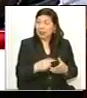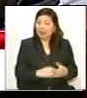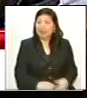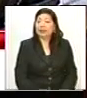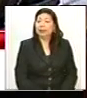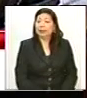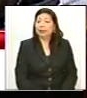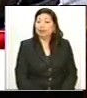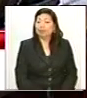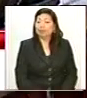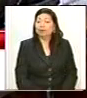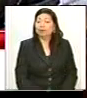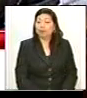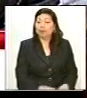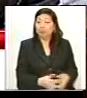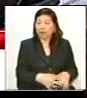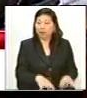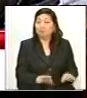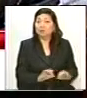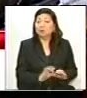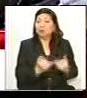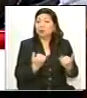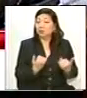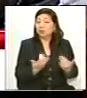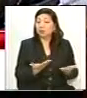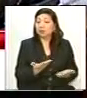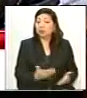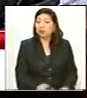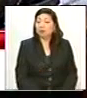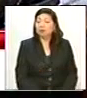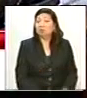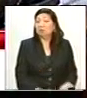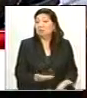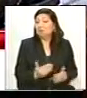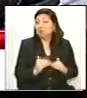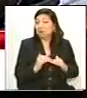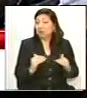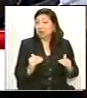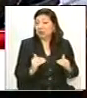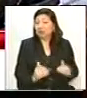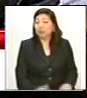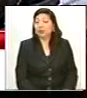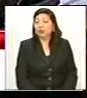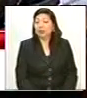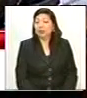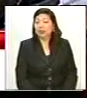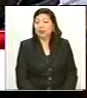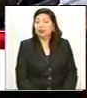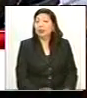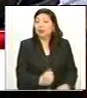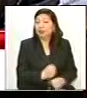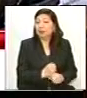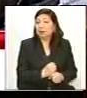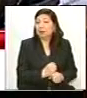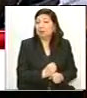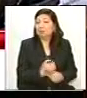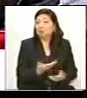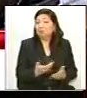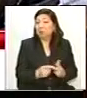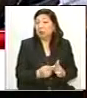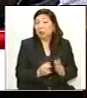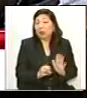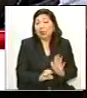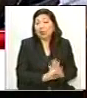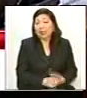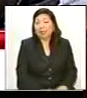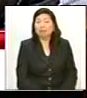bienes y servicios grandes, ¿no? Ahorita lo que hacemos es quizá en el marco de una operación piloto, por ejemplo,